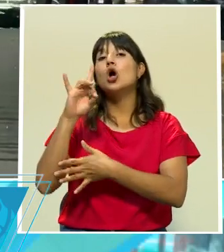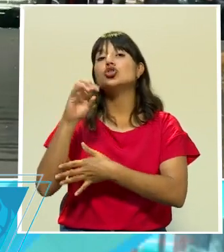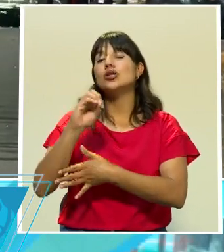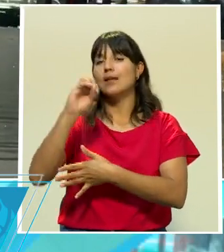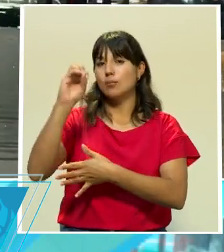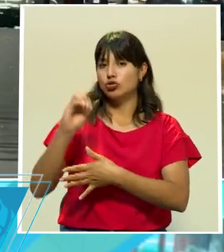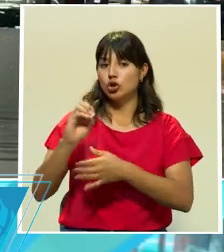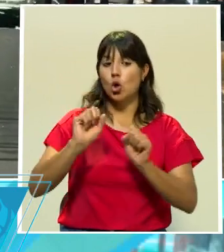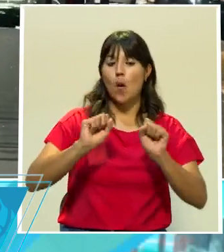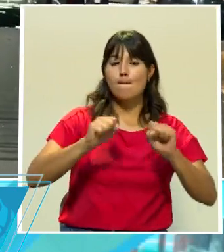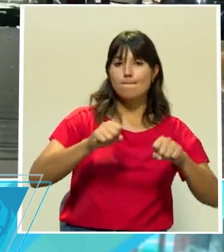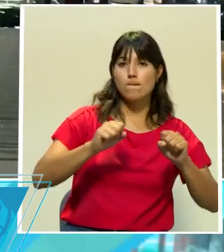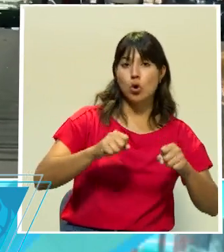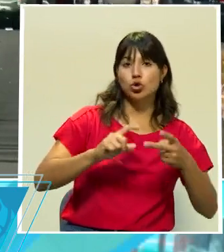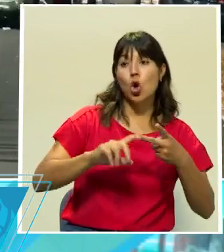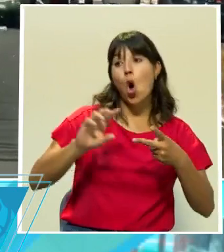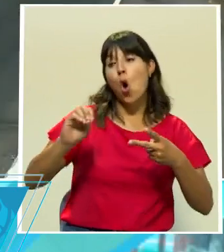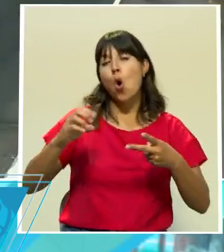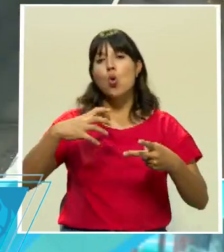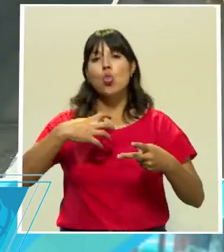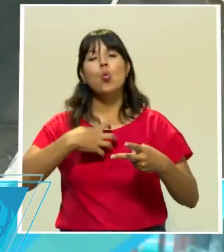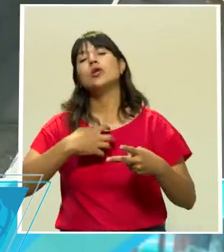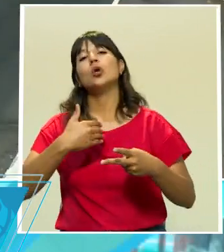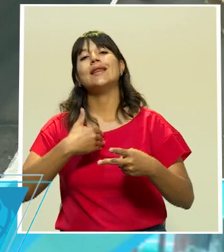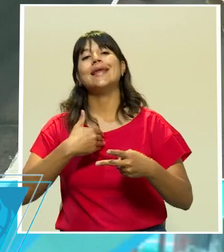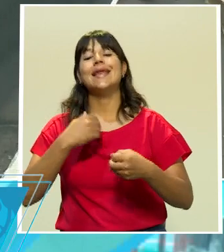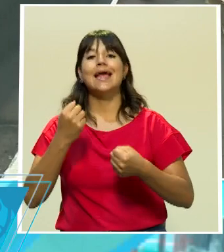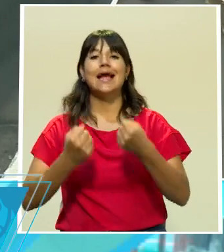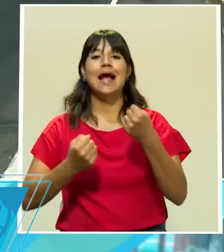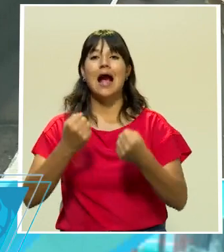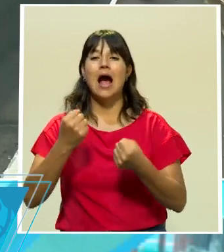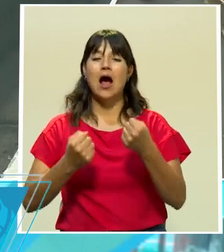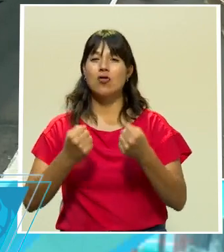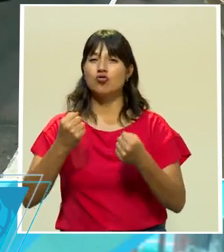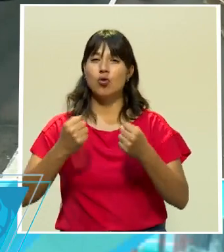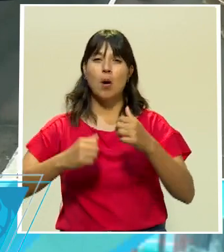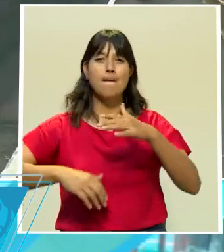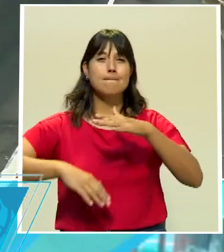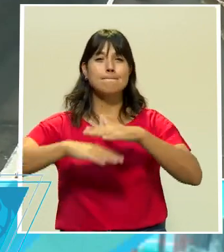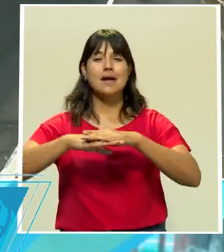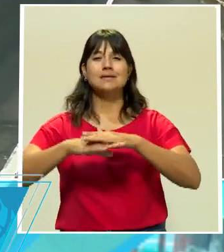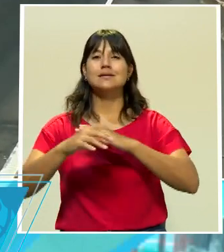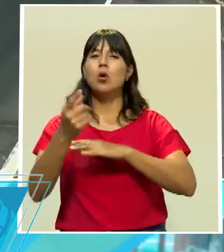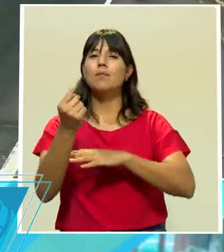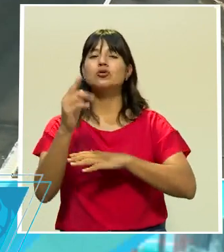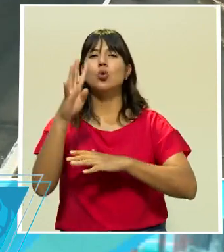motocicleta hasta el dueño de un carro con un valor no mayor de